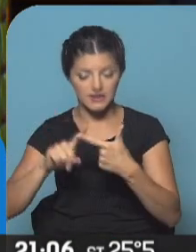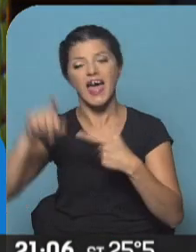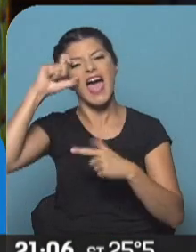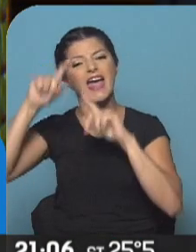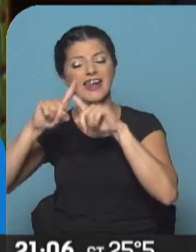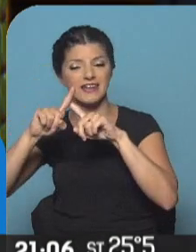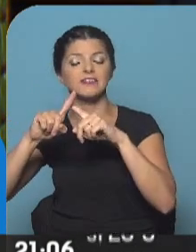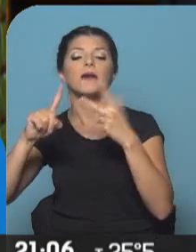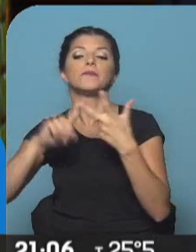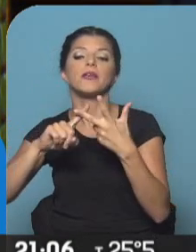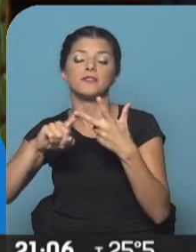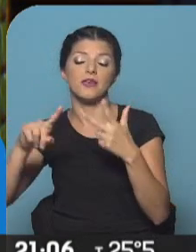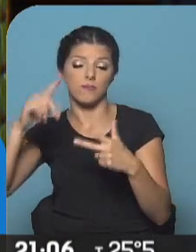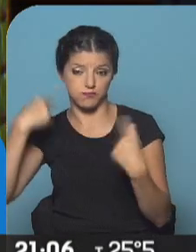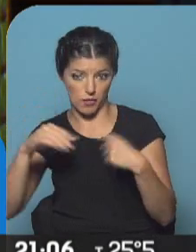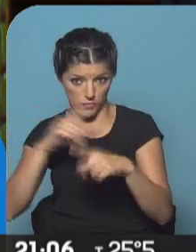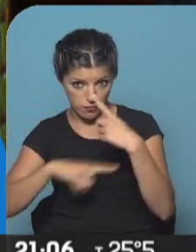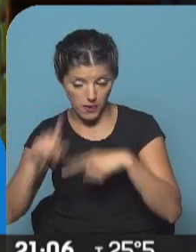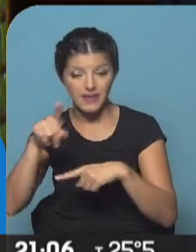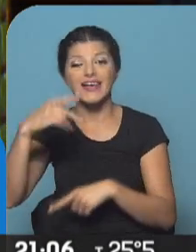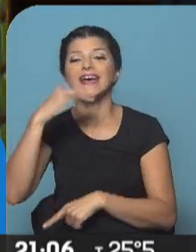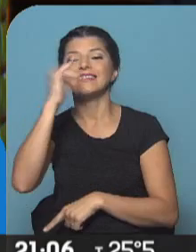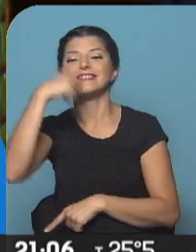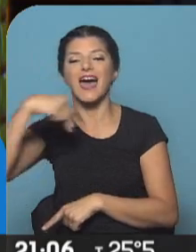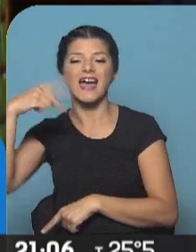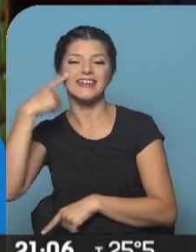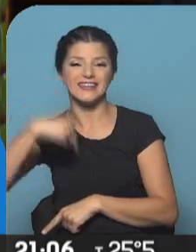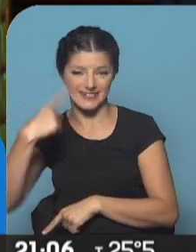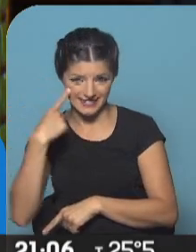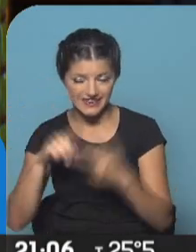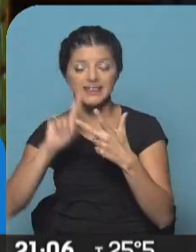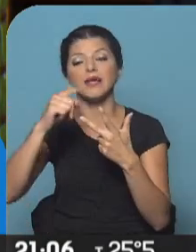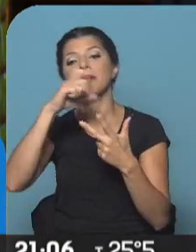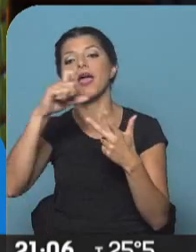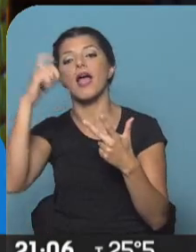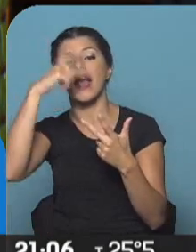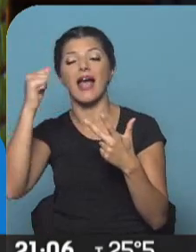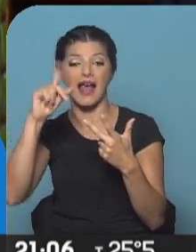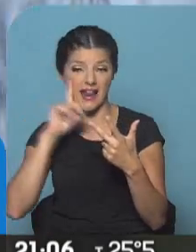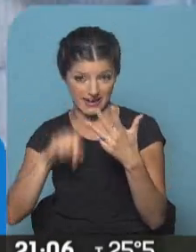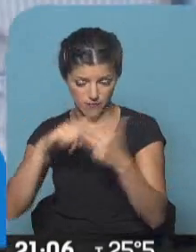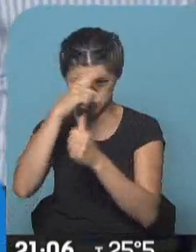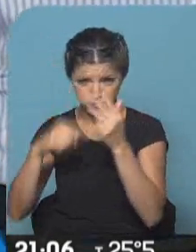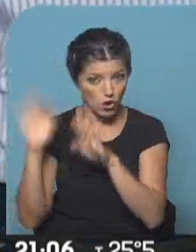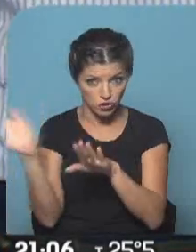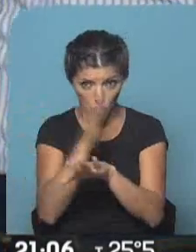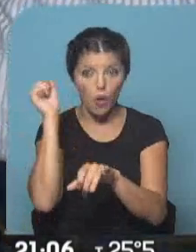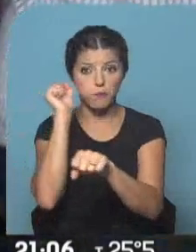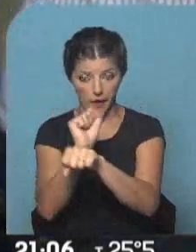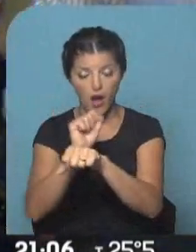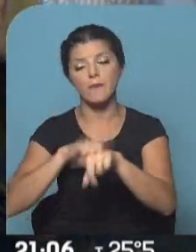Zanini, también de Luis de Lía, Fernando Esteche y Yusef Khalil. Todos ellos van a continuar con prisión